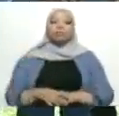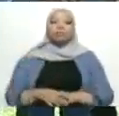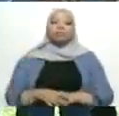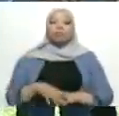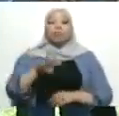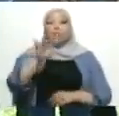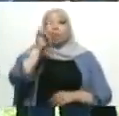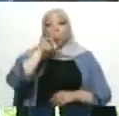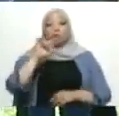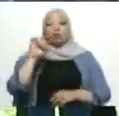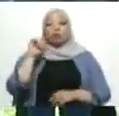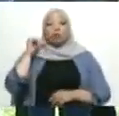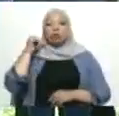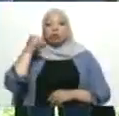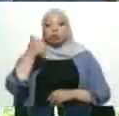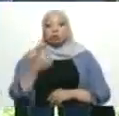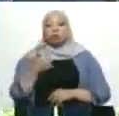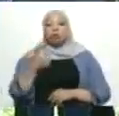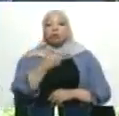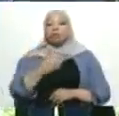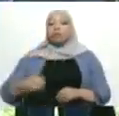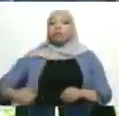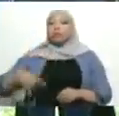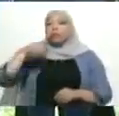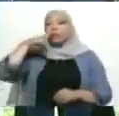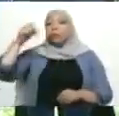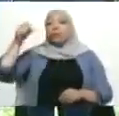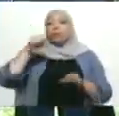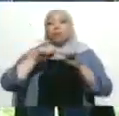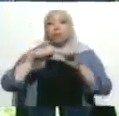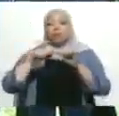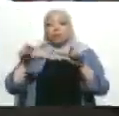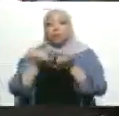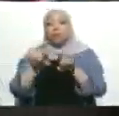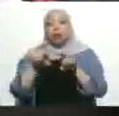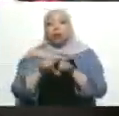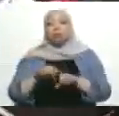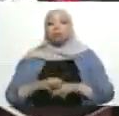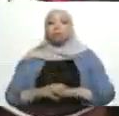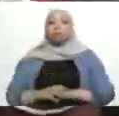después, Nicolás Maduro sigue siendo el presidente de la República.